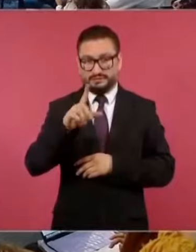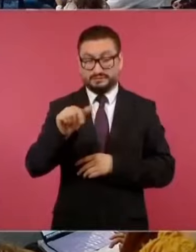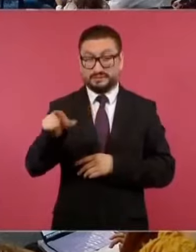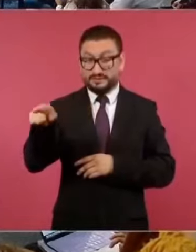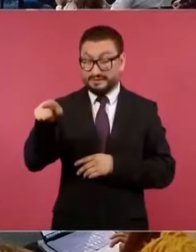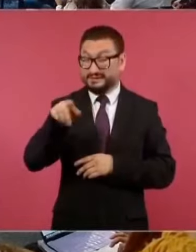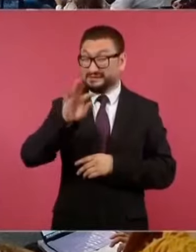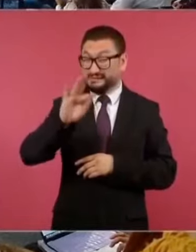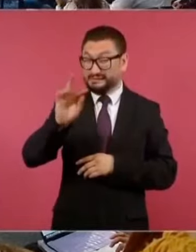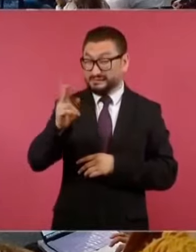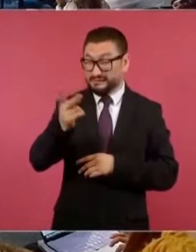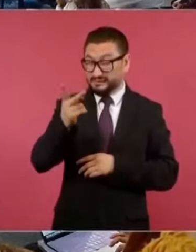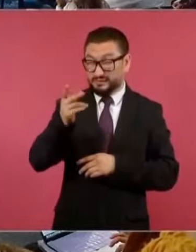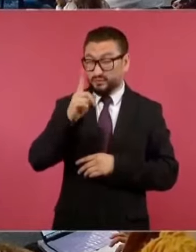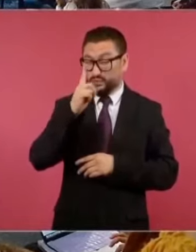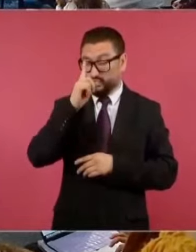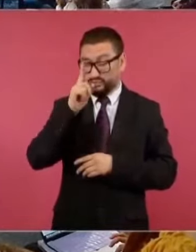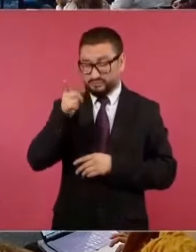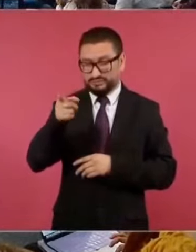Con alguno de ellos fue.